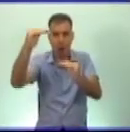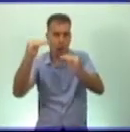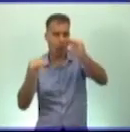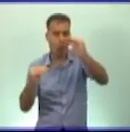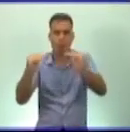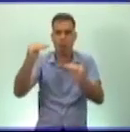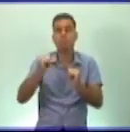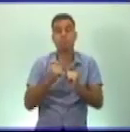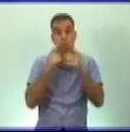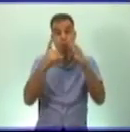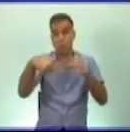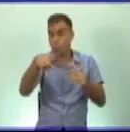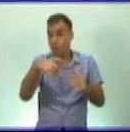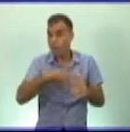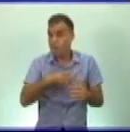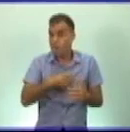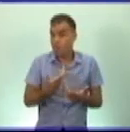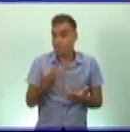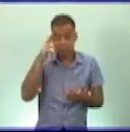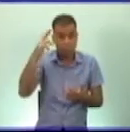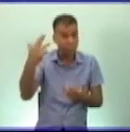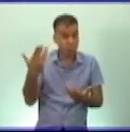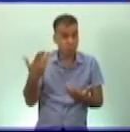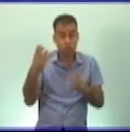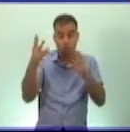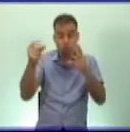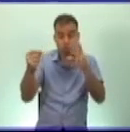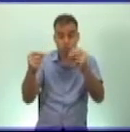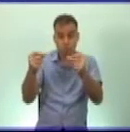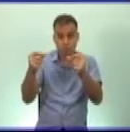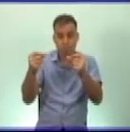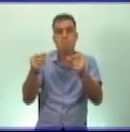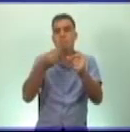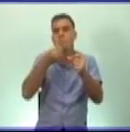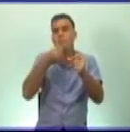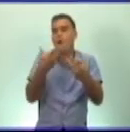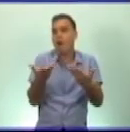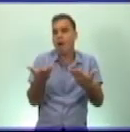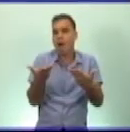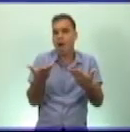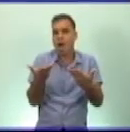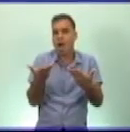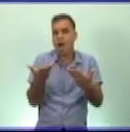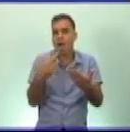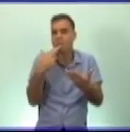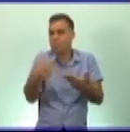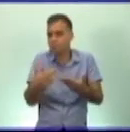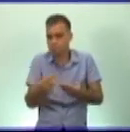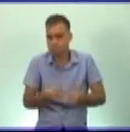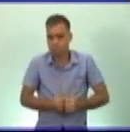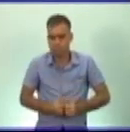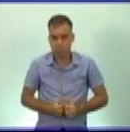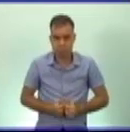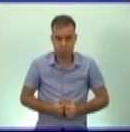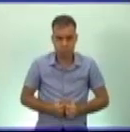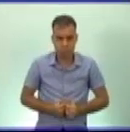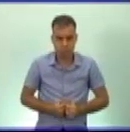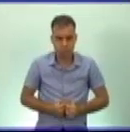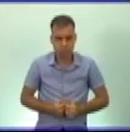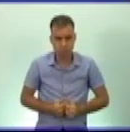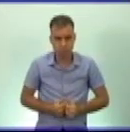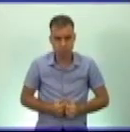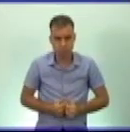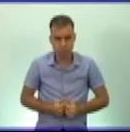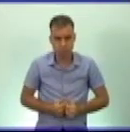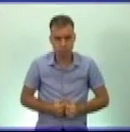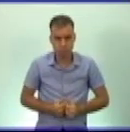importante que ustedes tengan en cuenta los números de oxidación para poder responder. Ahora bien,